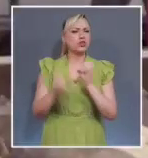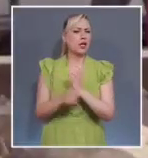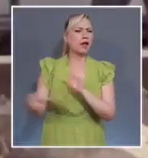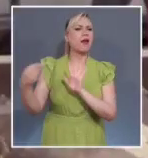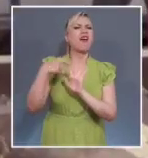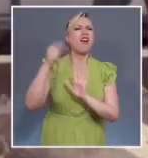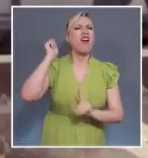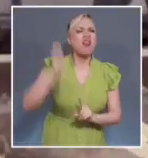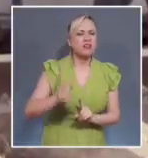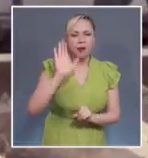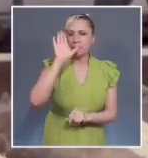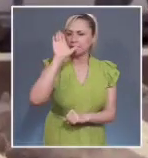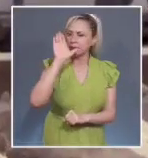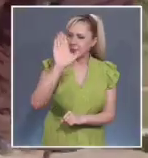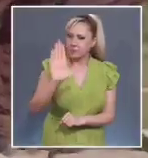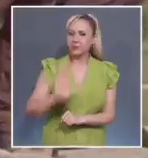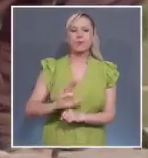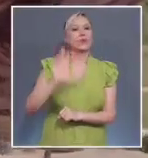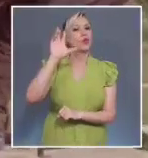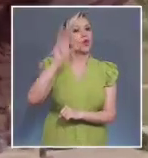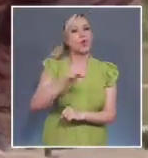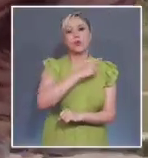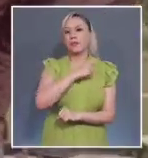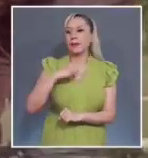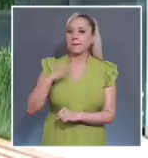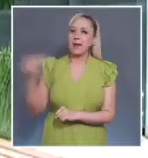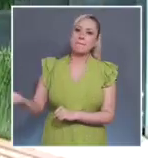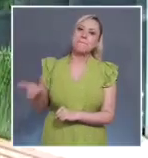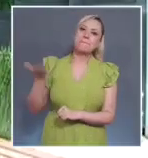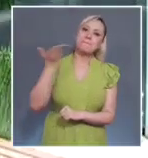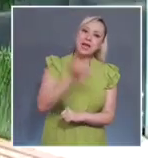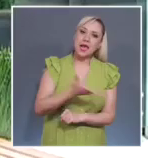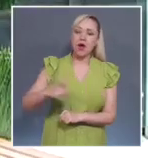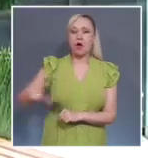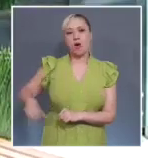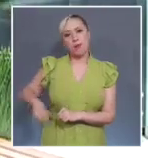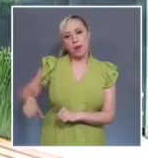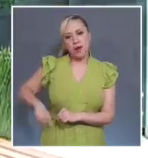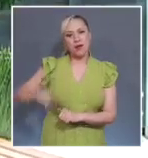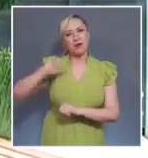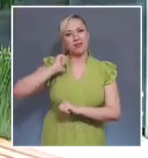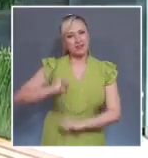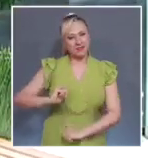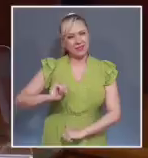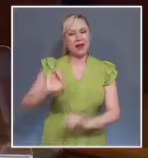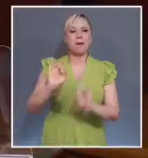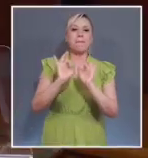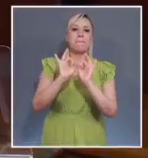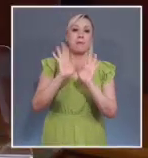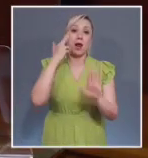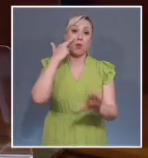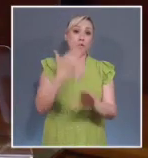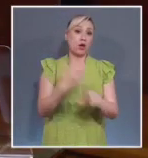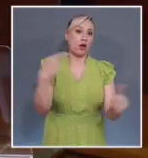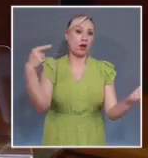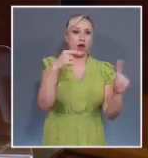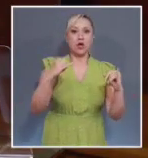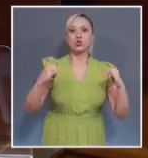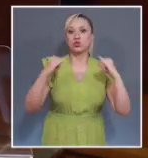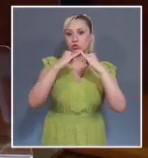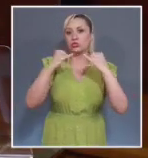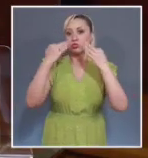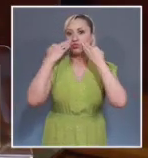lo invocaran órganos de la Administración Pública Federal en relación con facultades del INAI. Lo que sucede es